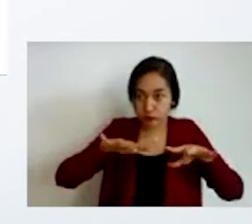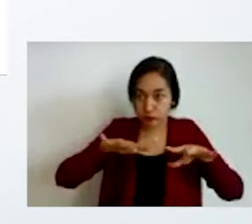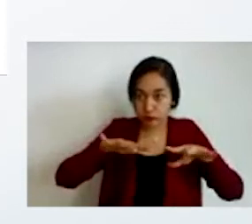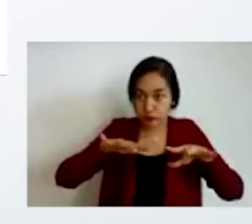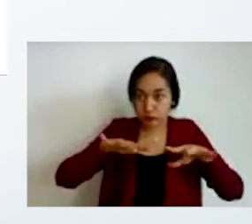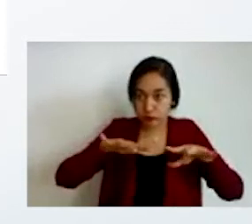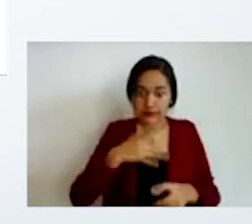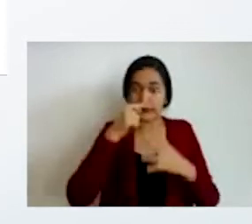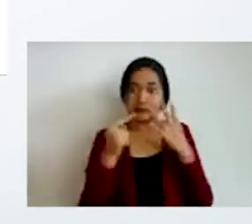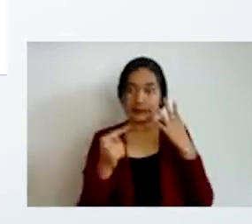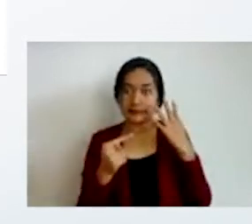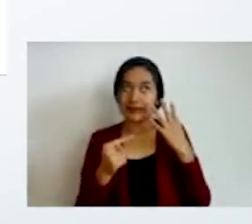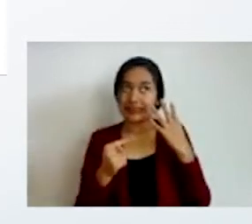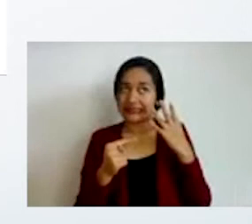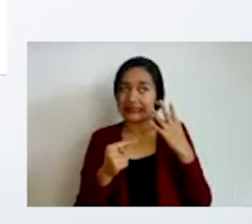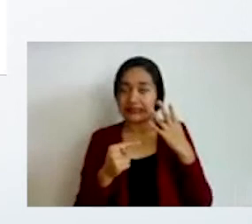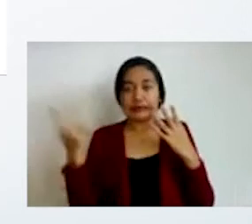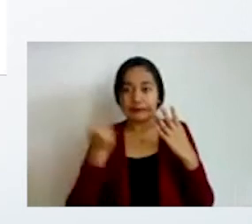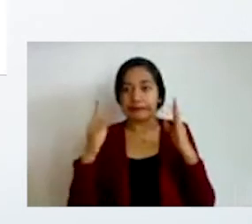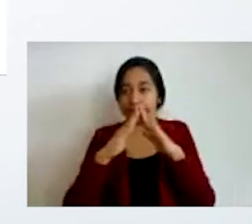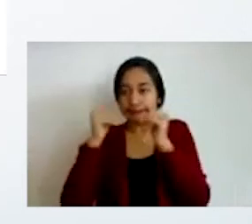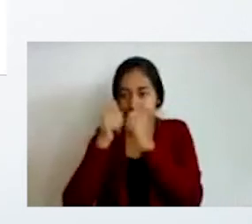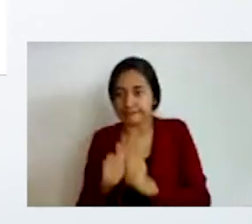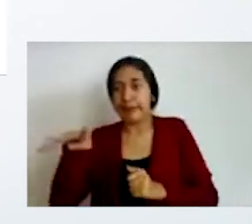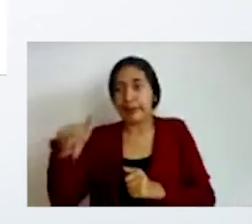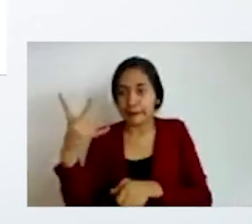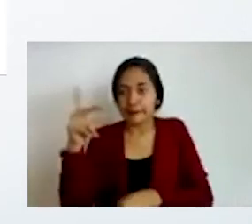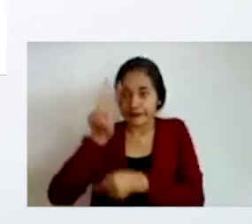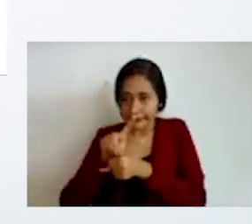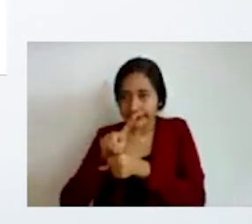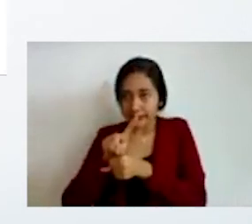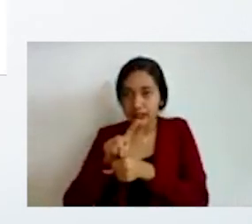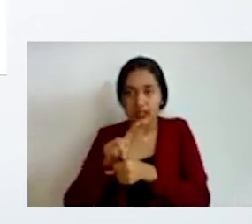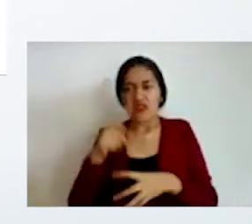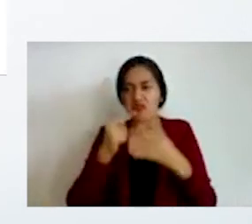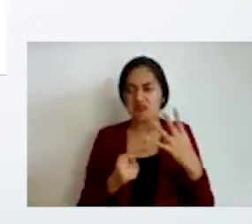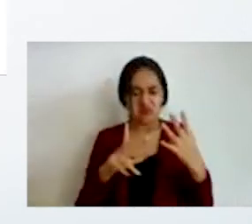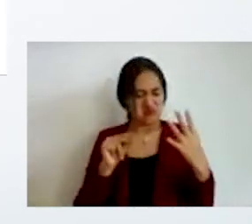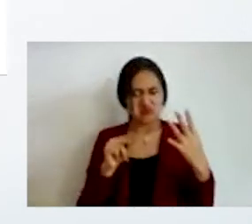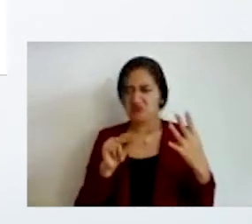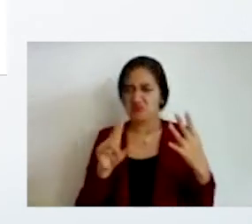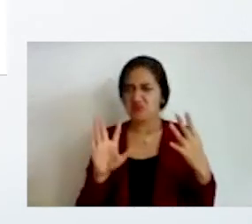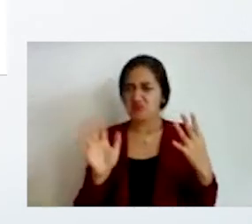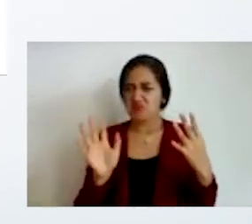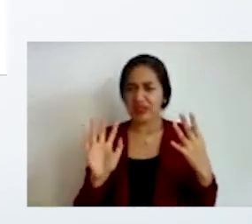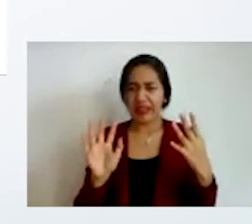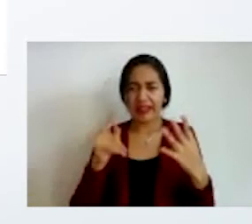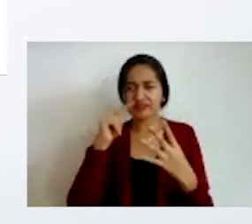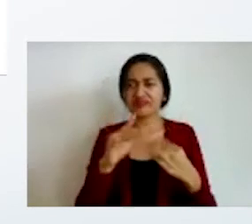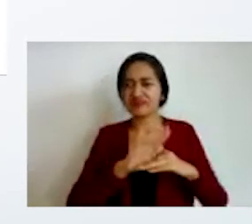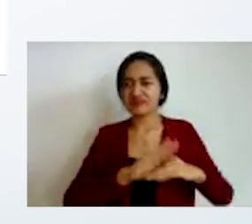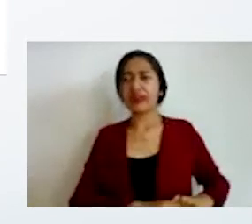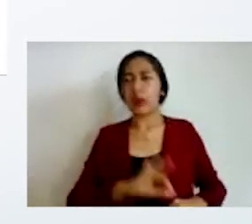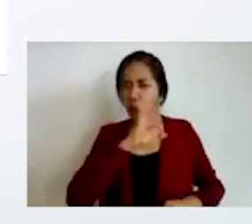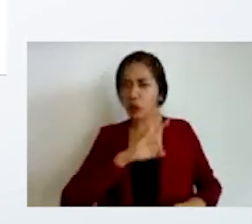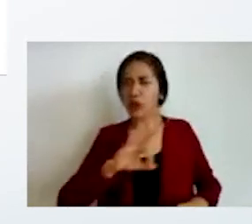considerar que ya se acabó el riesgo. Pero me regreso a las manifestaciones clínicas. Para la COVID-19 ya